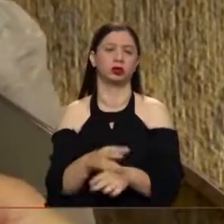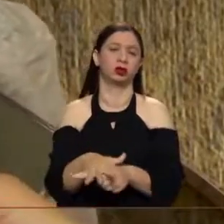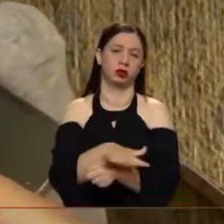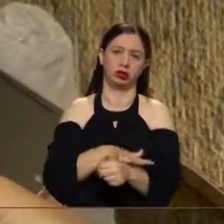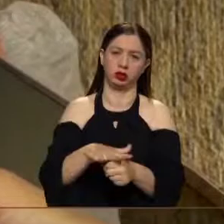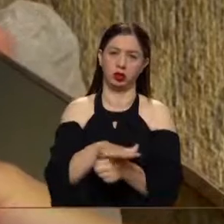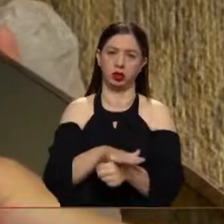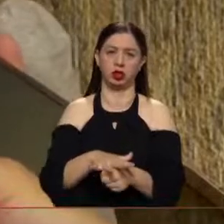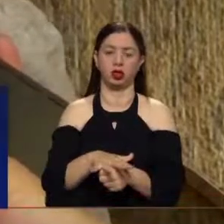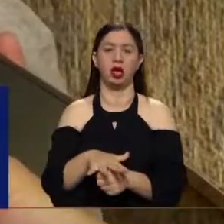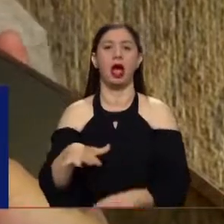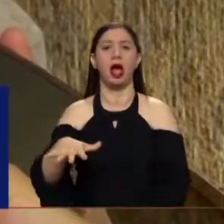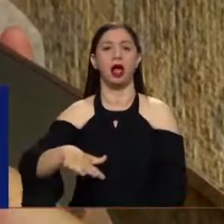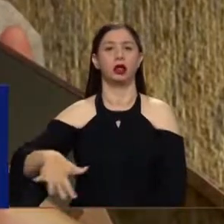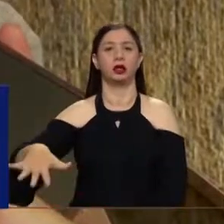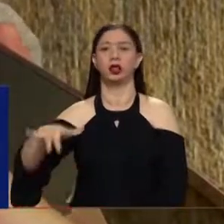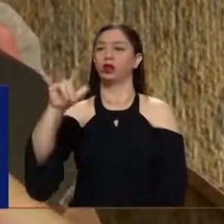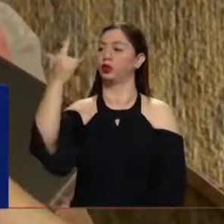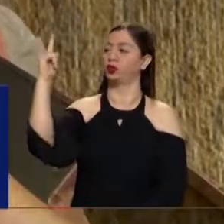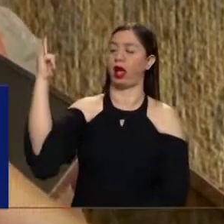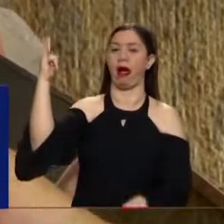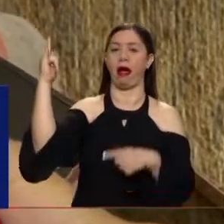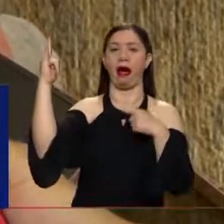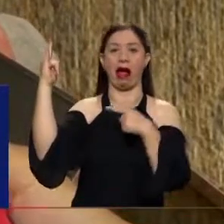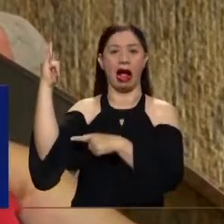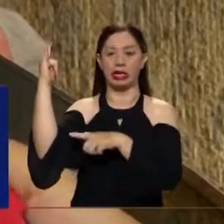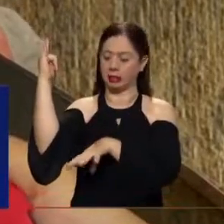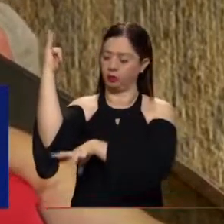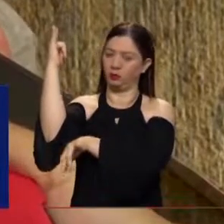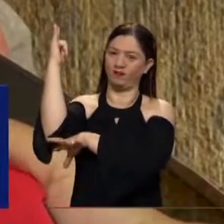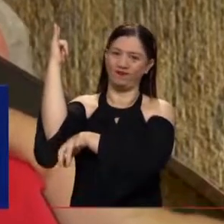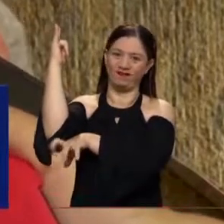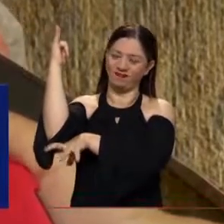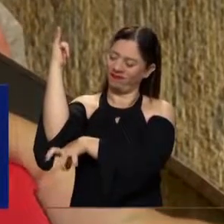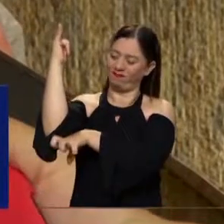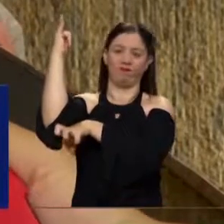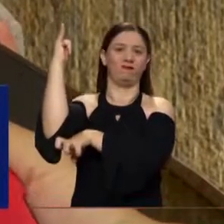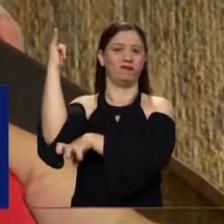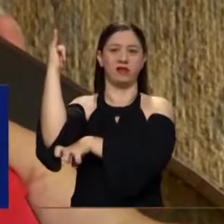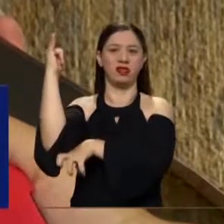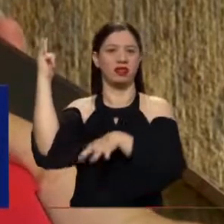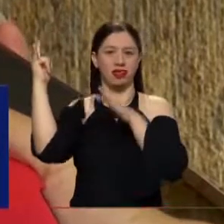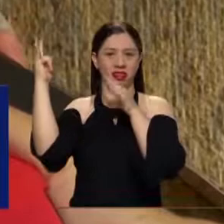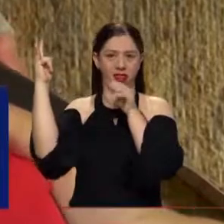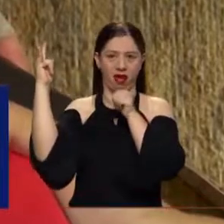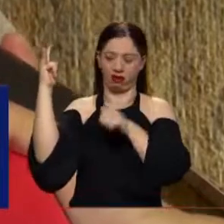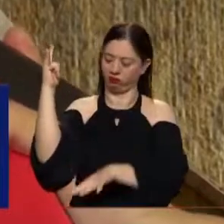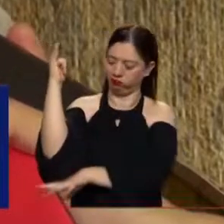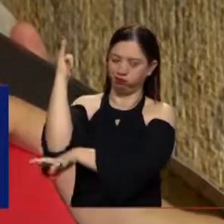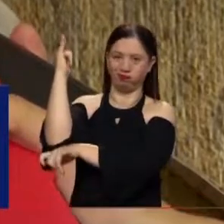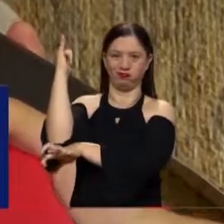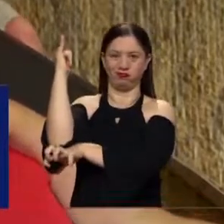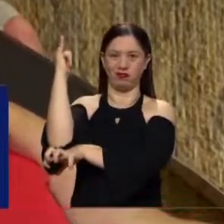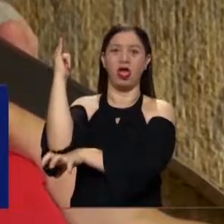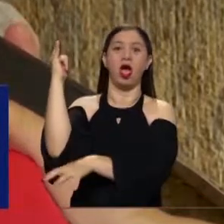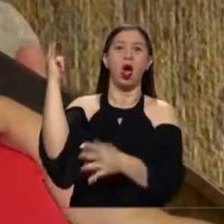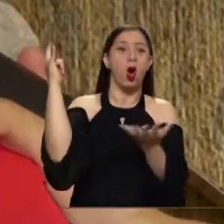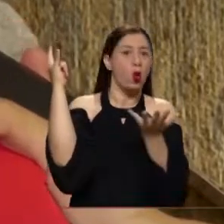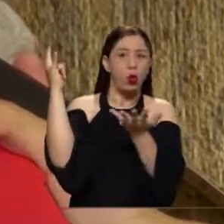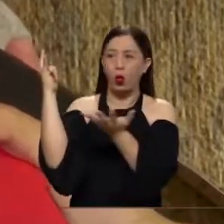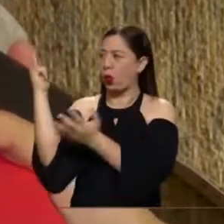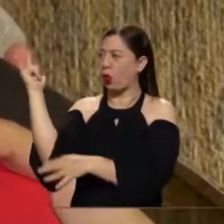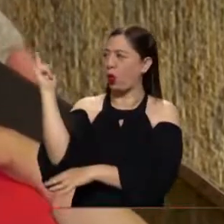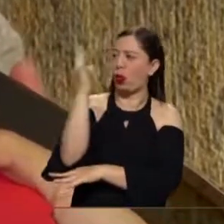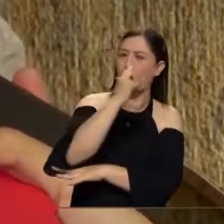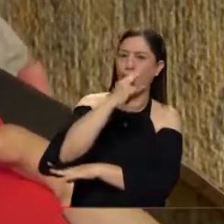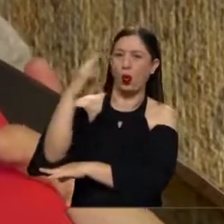de leucaenas, que son árboles que no tienen un arraigo fuerte al terreno y que con los vendavales que ya se anunciaron y